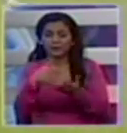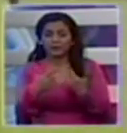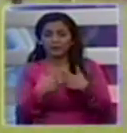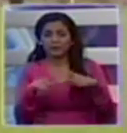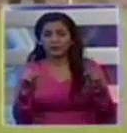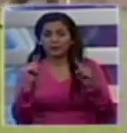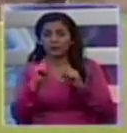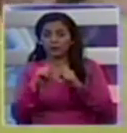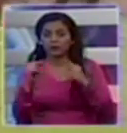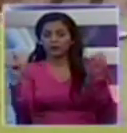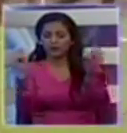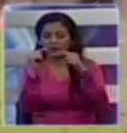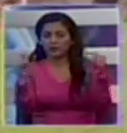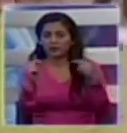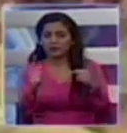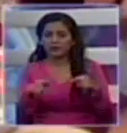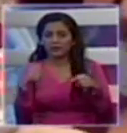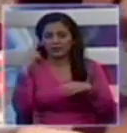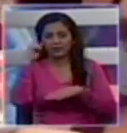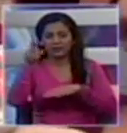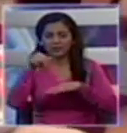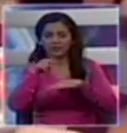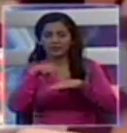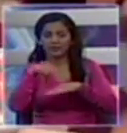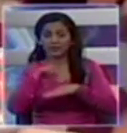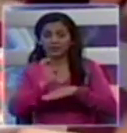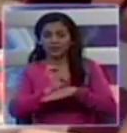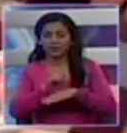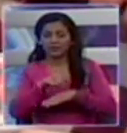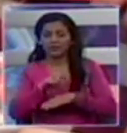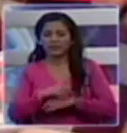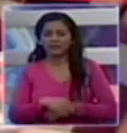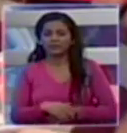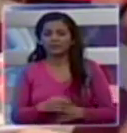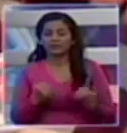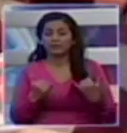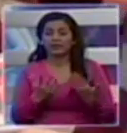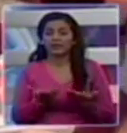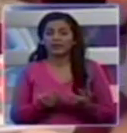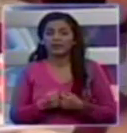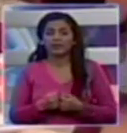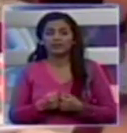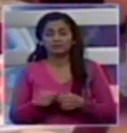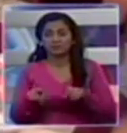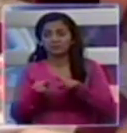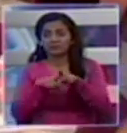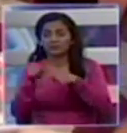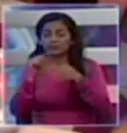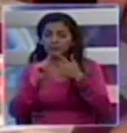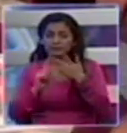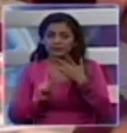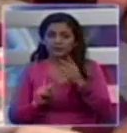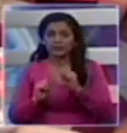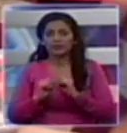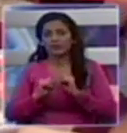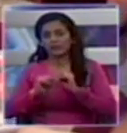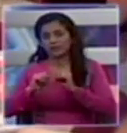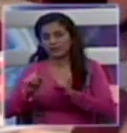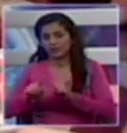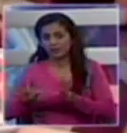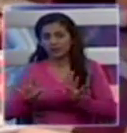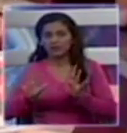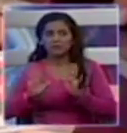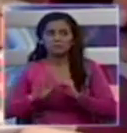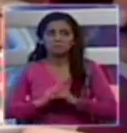Nacional. Es un año hermoso con los retos que tenemos, ya de entrada con esta Copa Internacional, después con lo que se viene con el torneo y la posibilidad